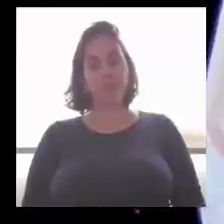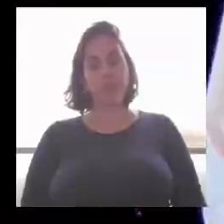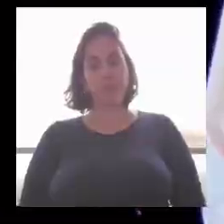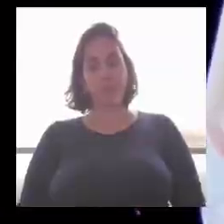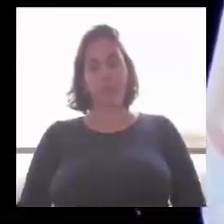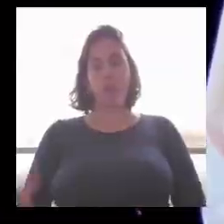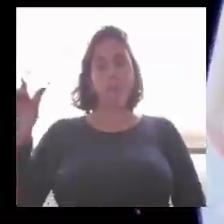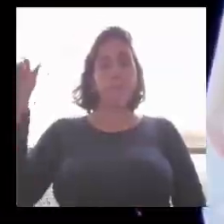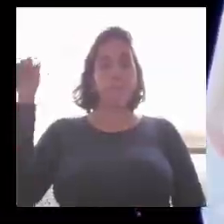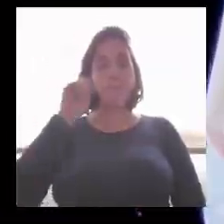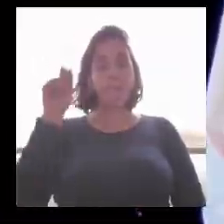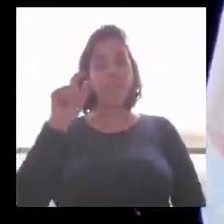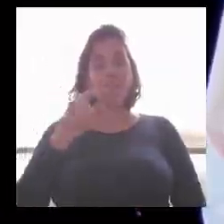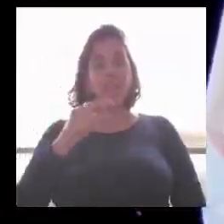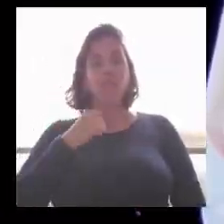emergentes de uso